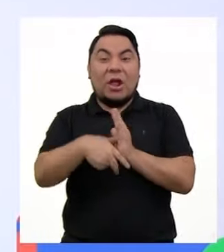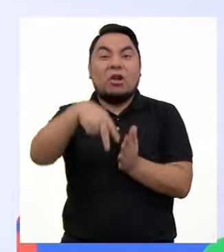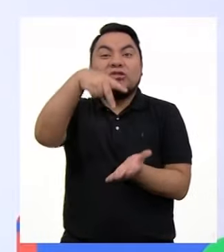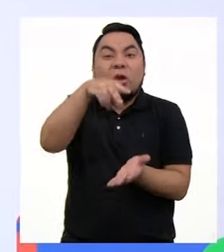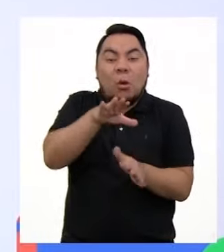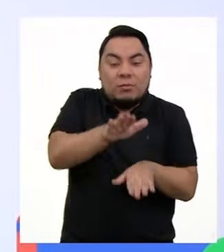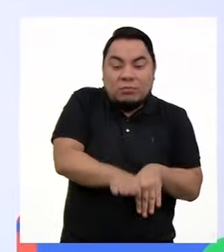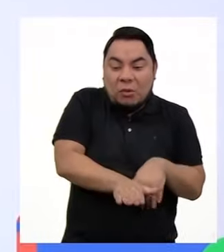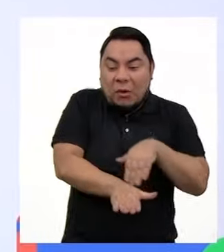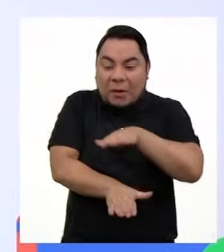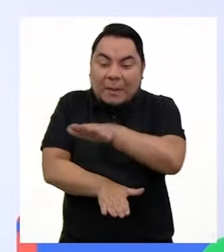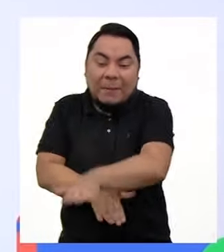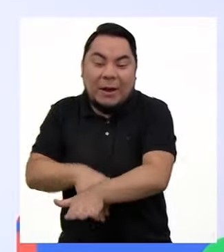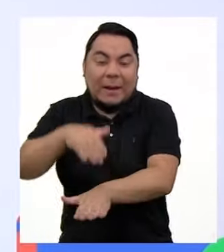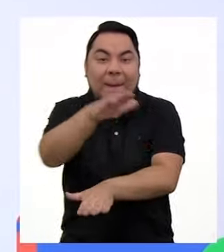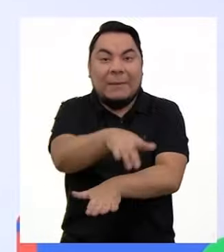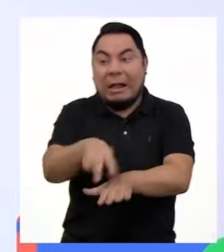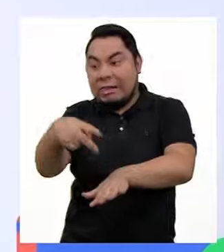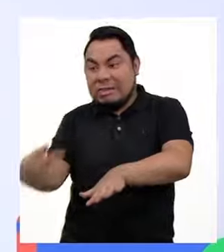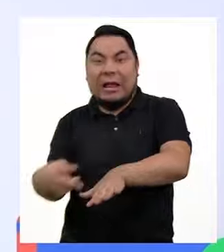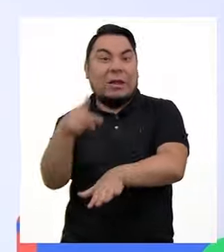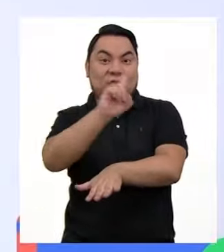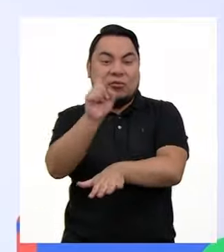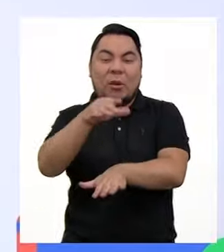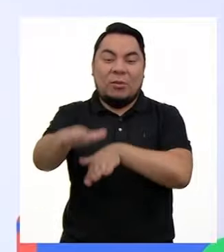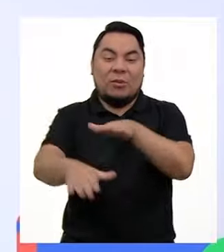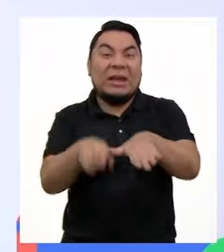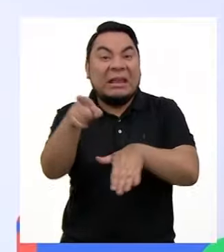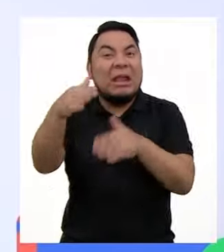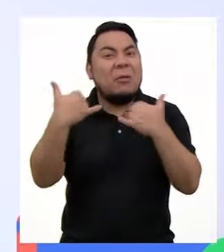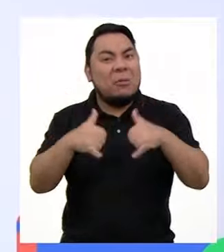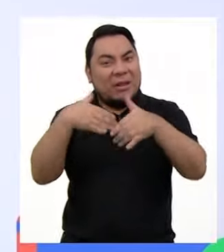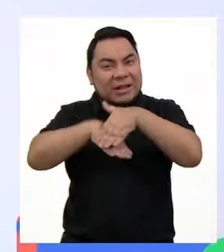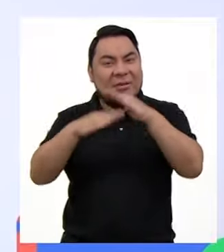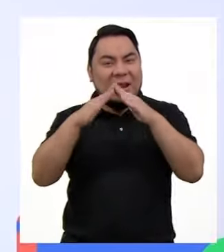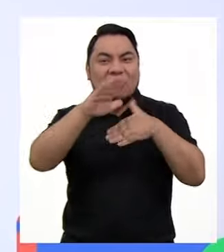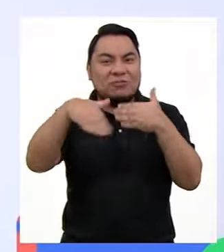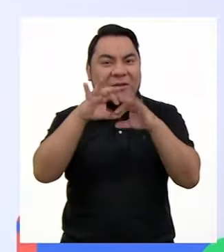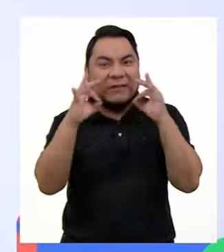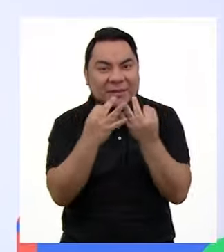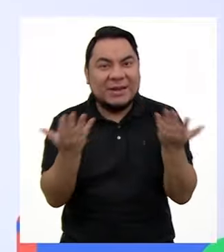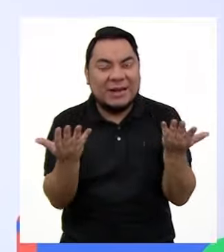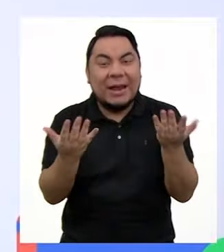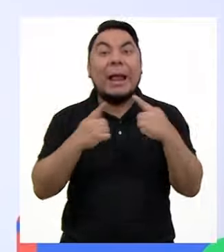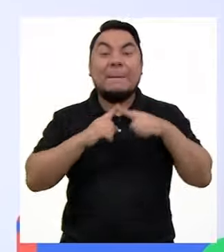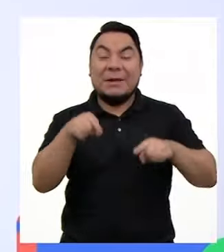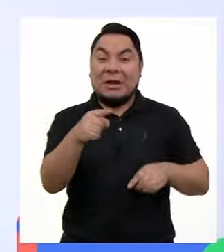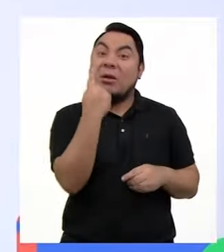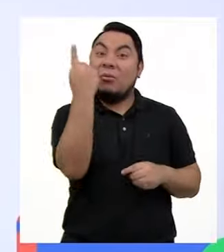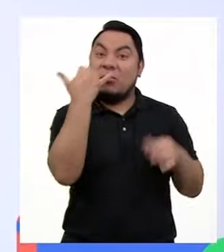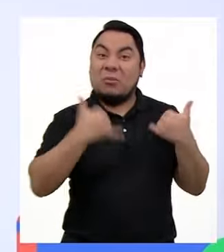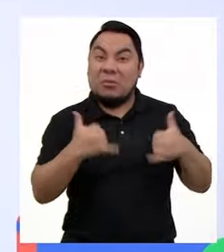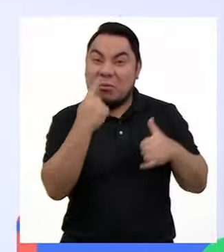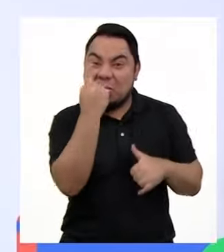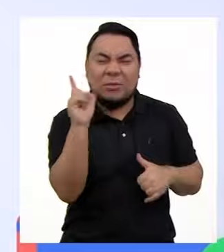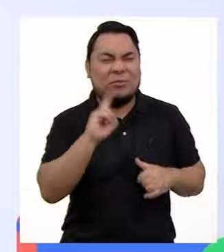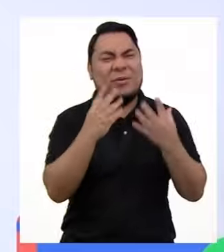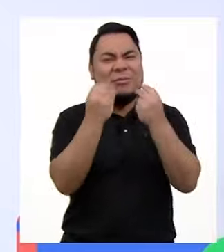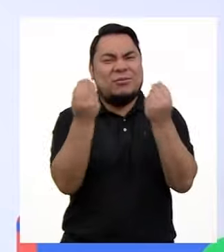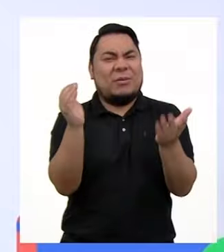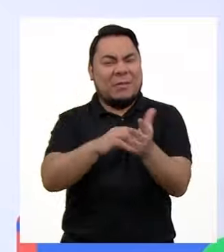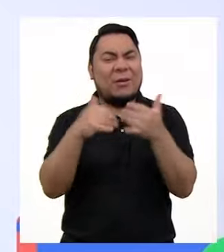piso. Es un juego que pueden realizar dentro de casa con toda la familia. Pero ese no es el único. Hay